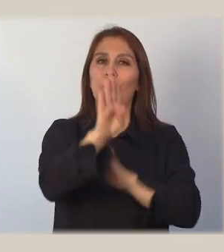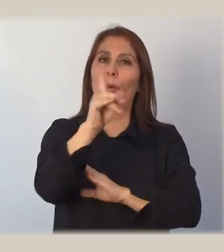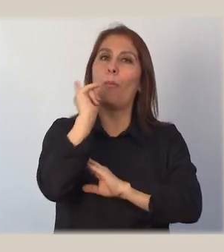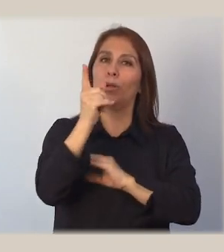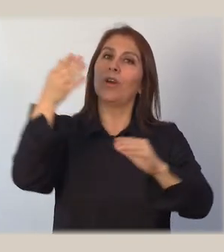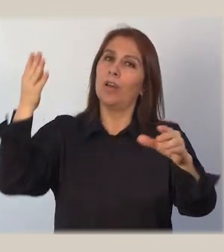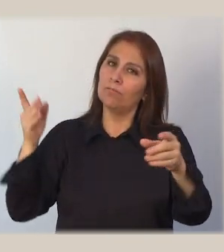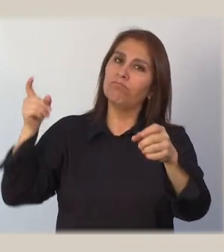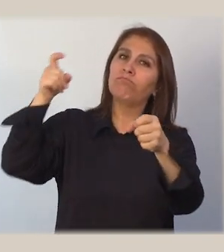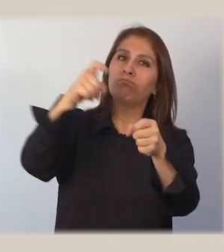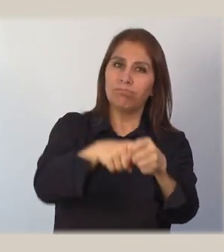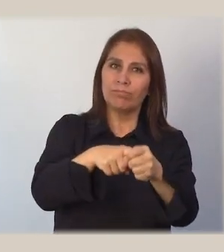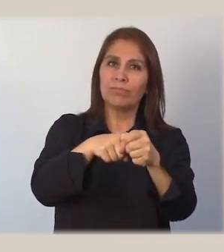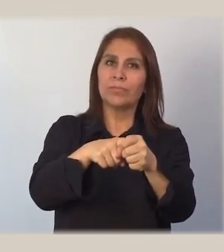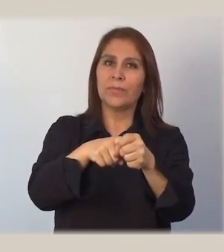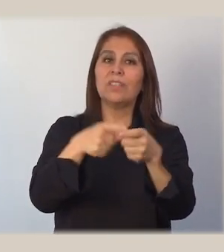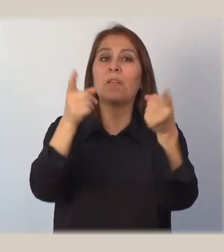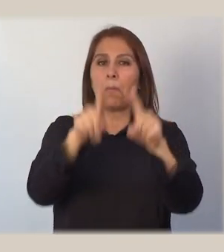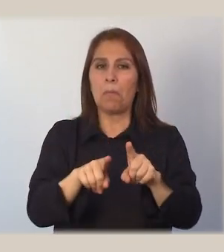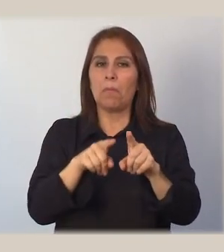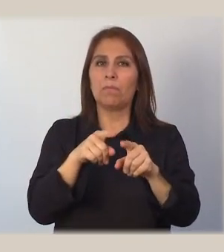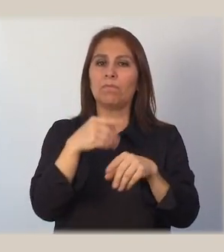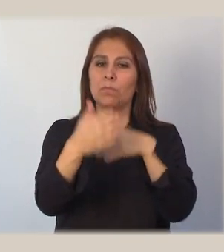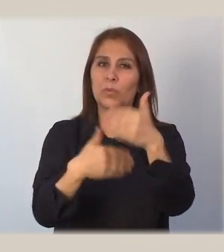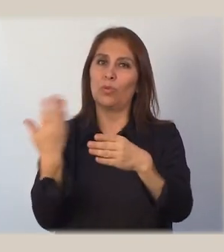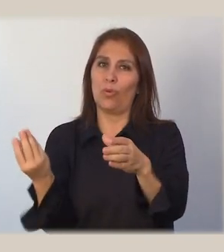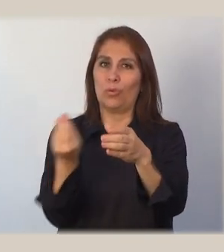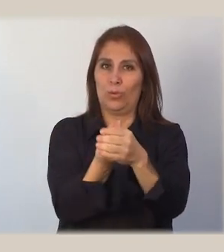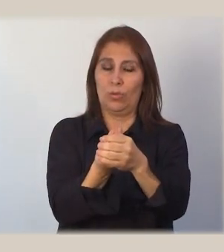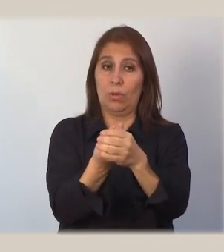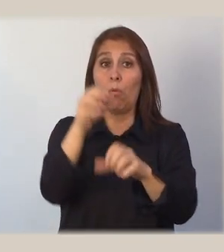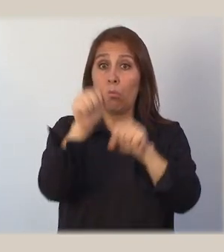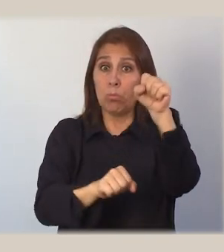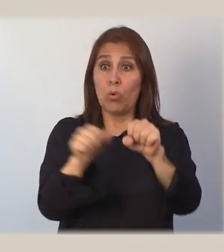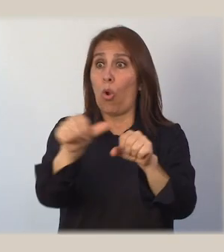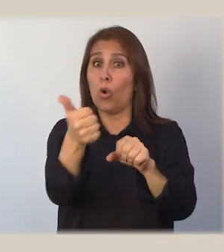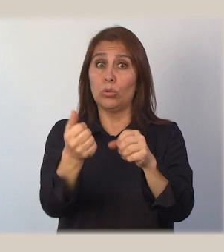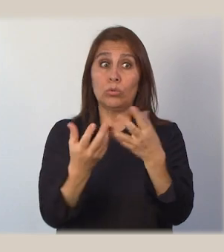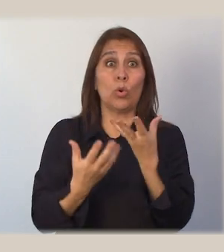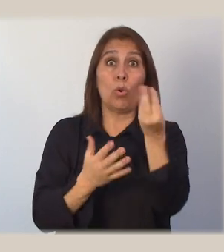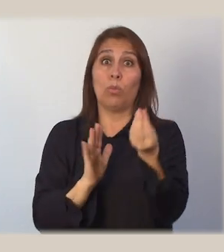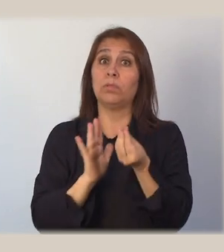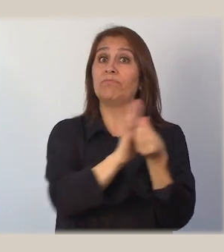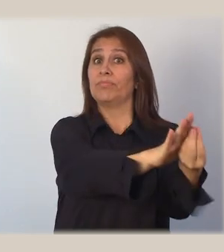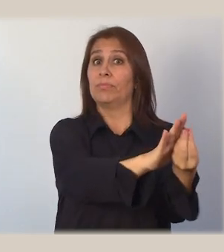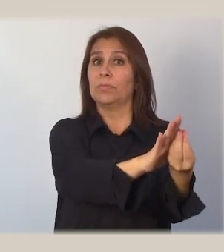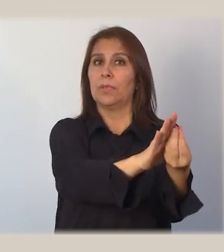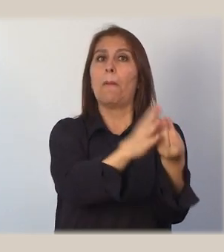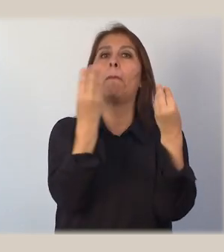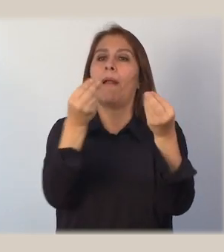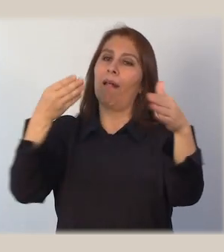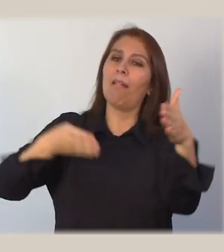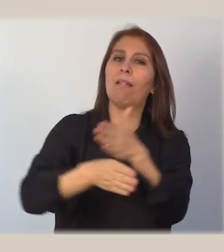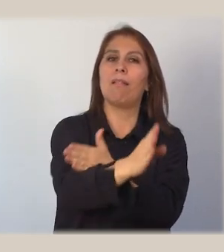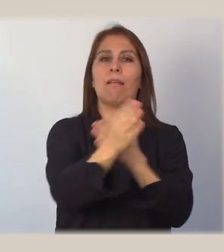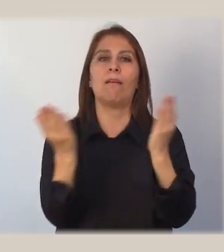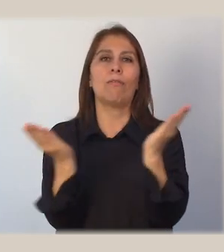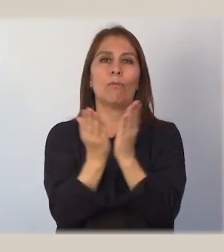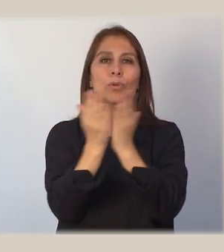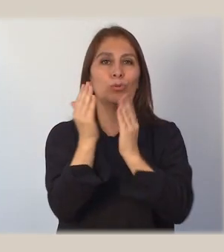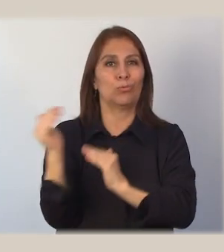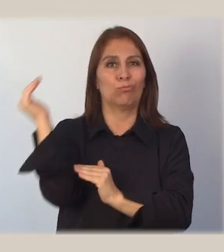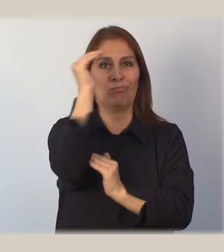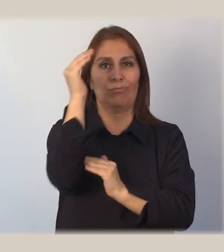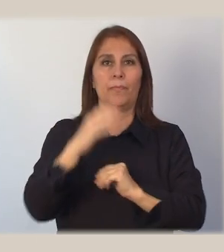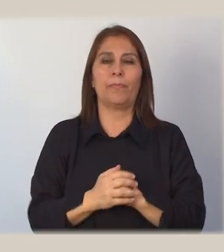en las políticas de admisión y educación inclusiva, que posibilitó el ingreso de grupos tradicionalmente excluidos en el acceso a la